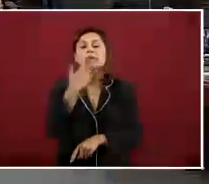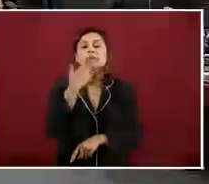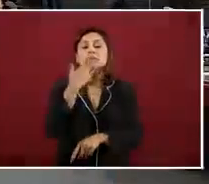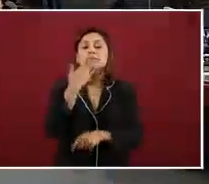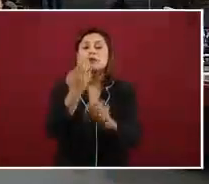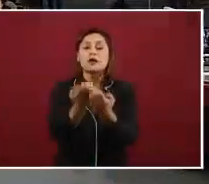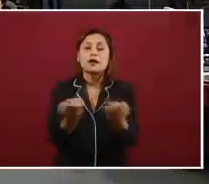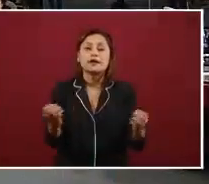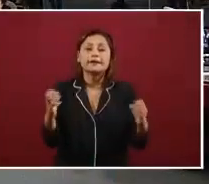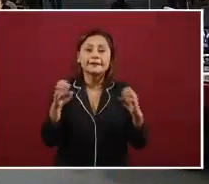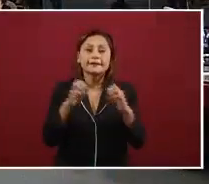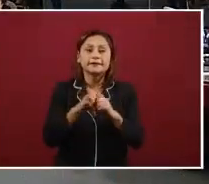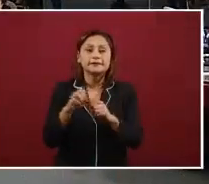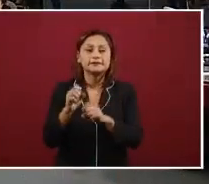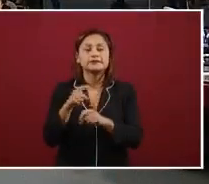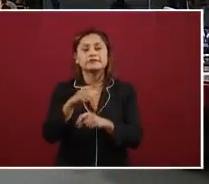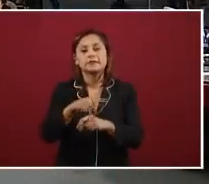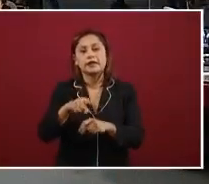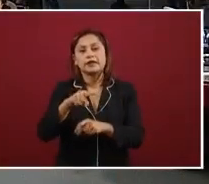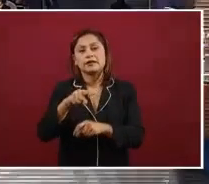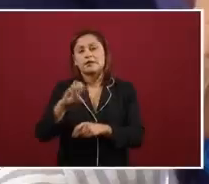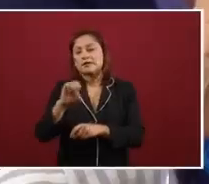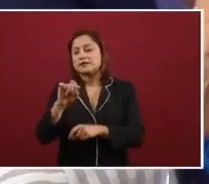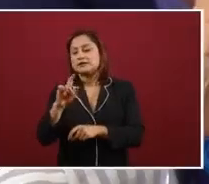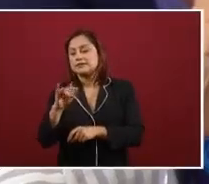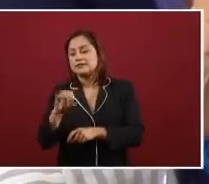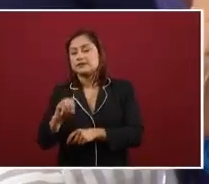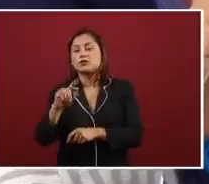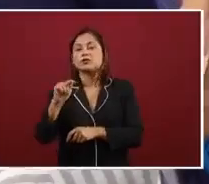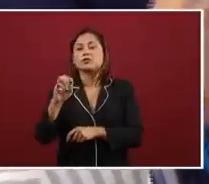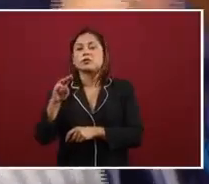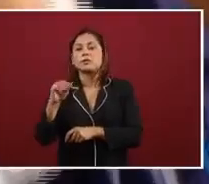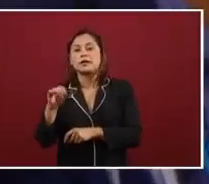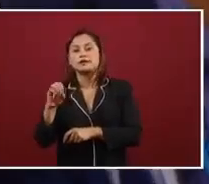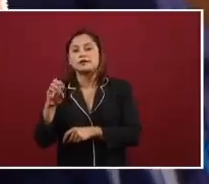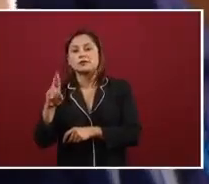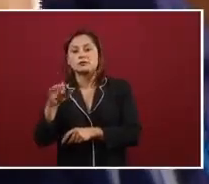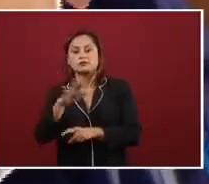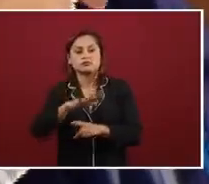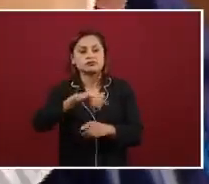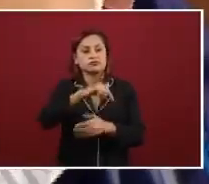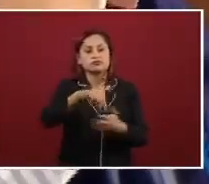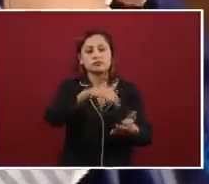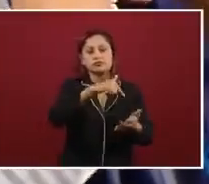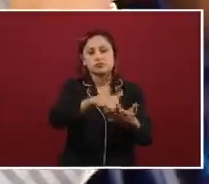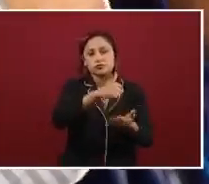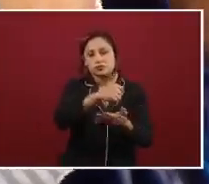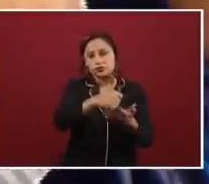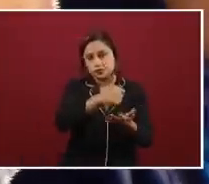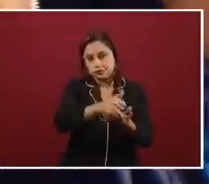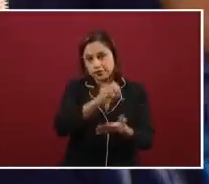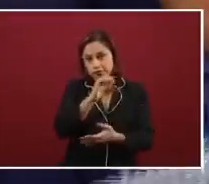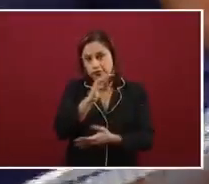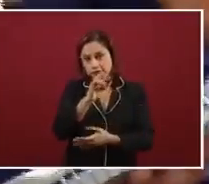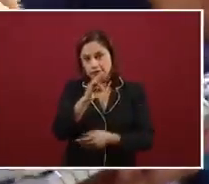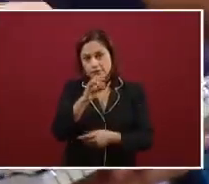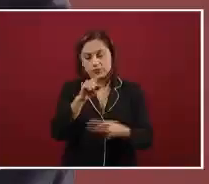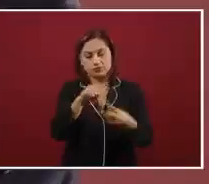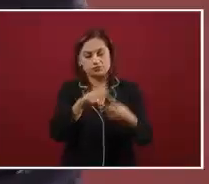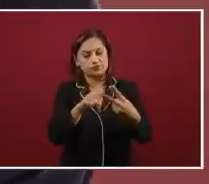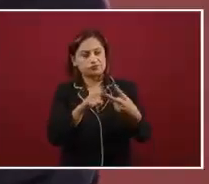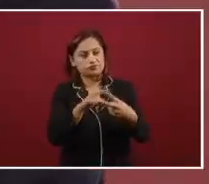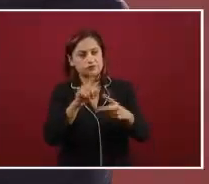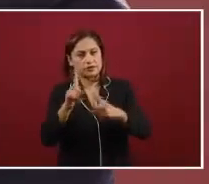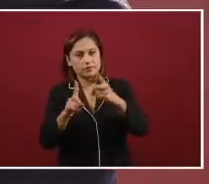y el Tomás Oroz en Ciudad Obregón, si ya tiene fecha para la compra y lo del fondo, ¿no?, de la CONADE. Sí,